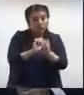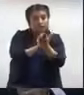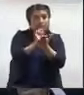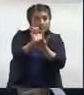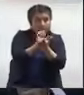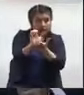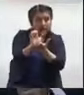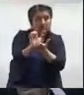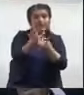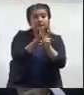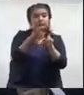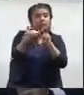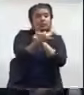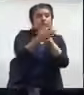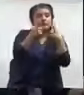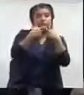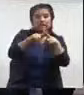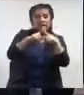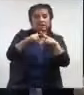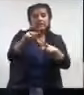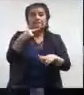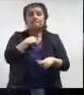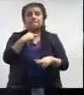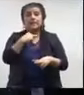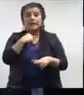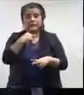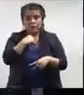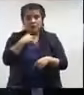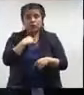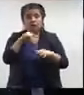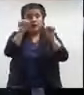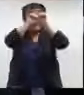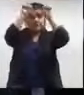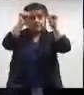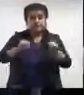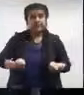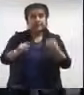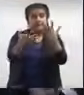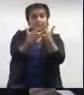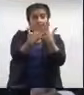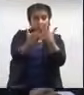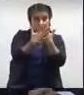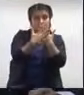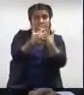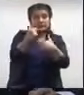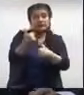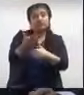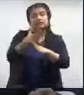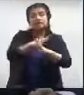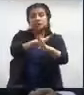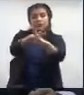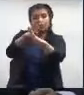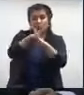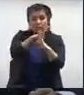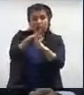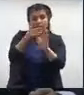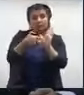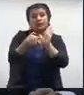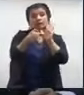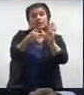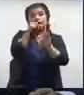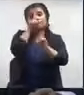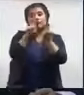o actos que originen riesgos o amenazas al sistema penitenciario. Es punible su revelación